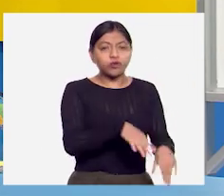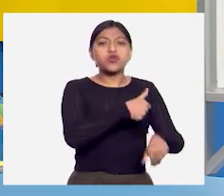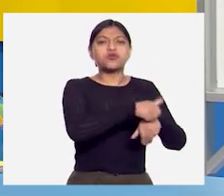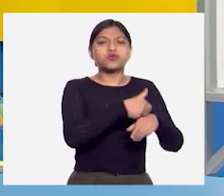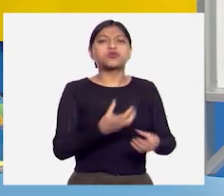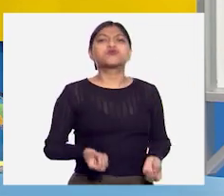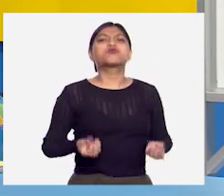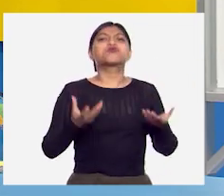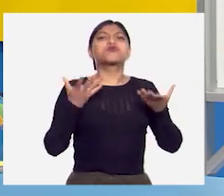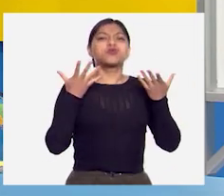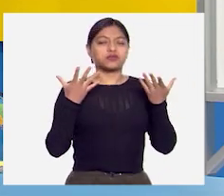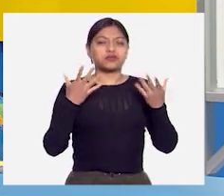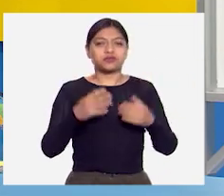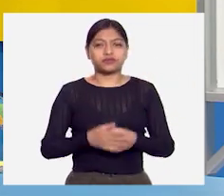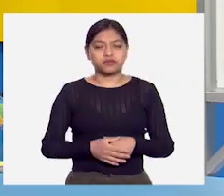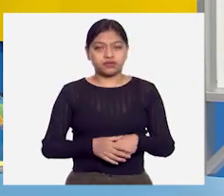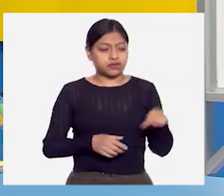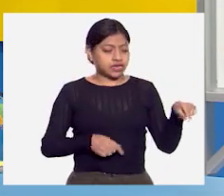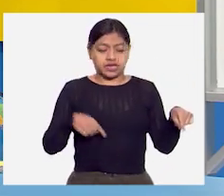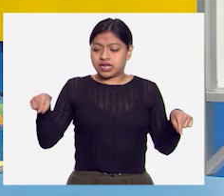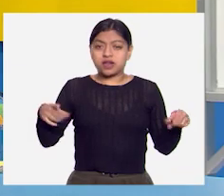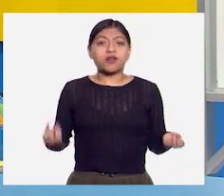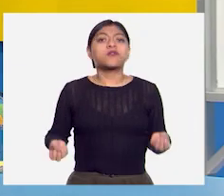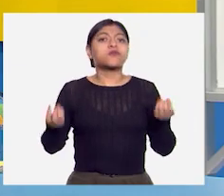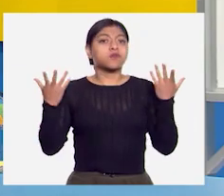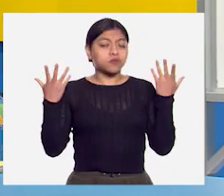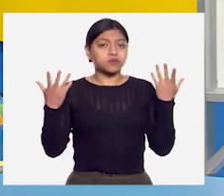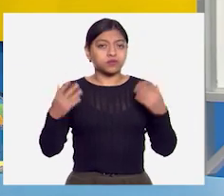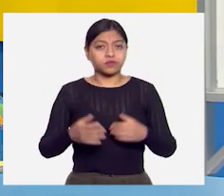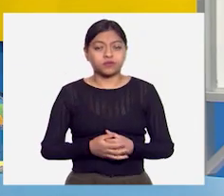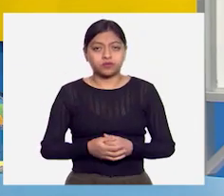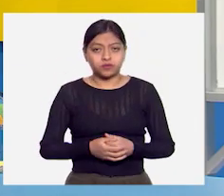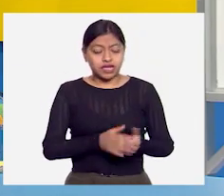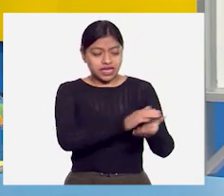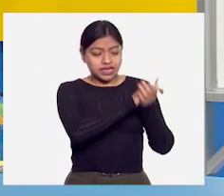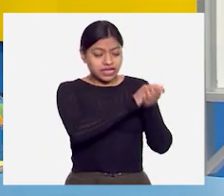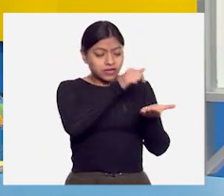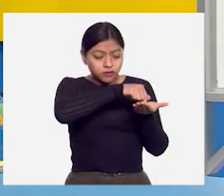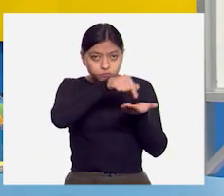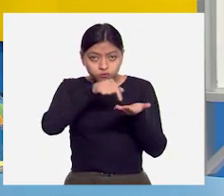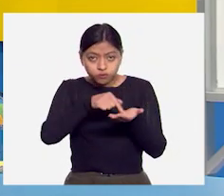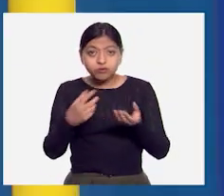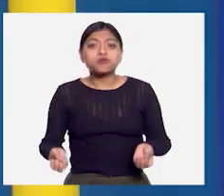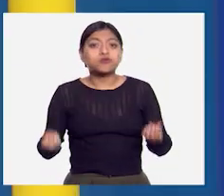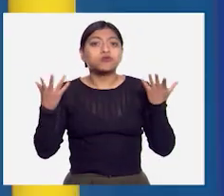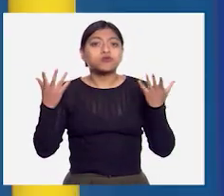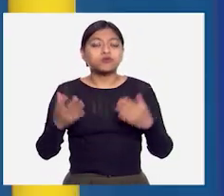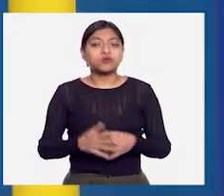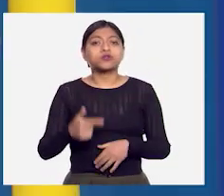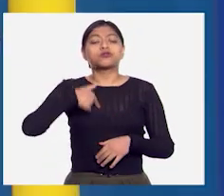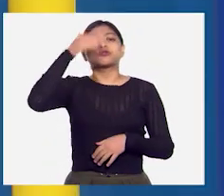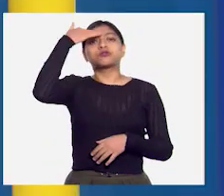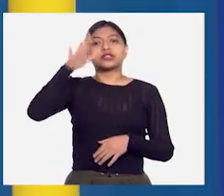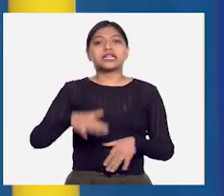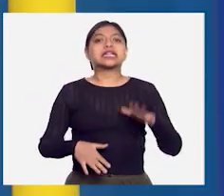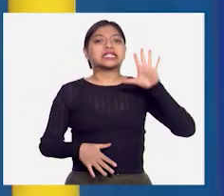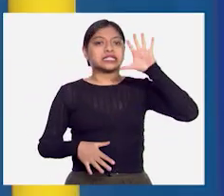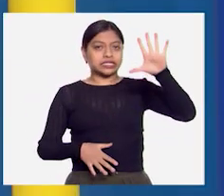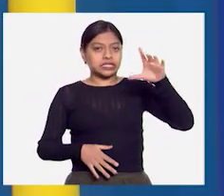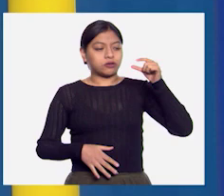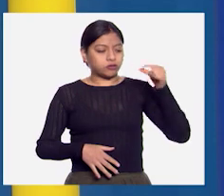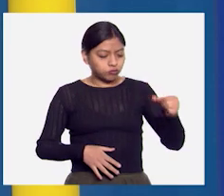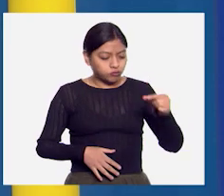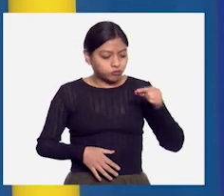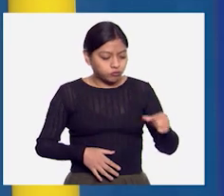decir, al hacer la tirada, ¿cuántos dados lanzaron en cada equipo? Ah, yo sé, 5, porque